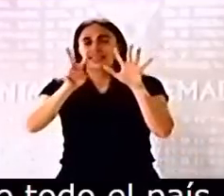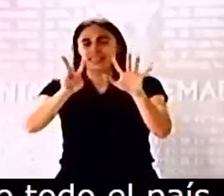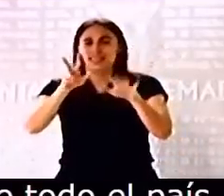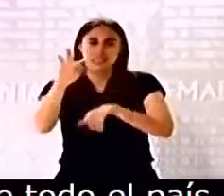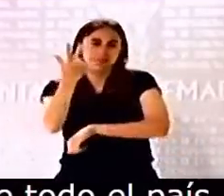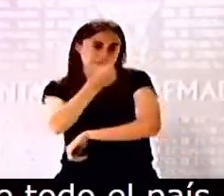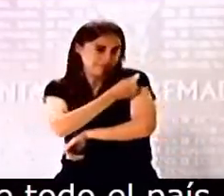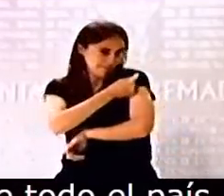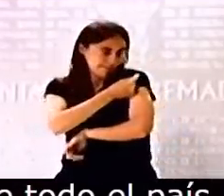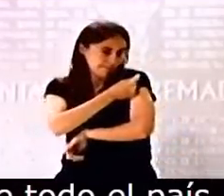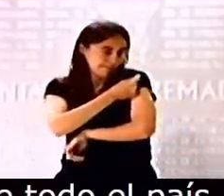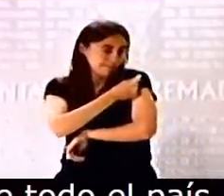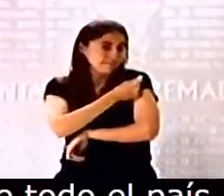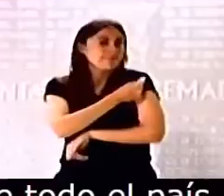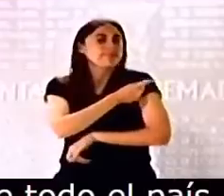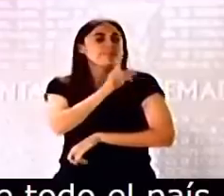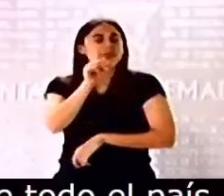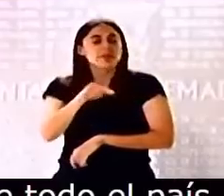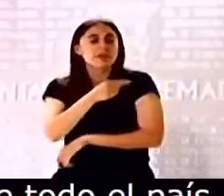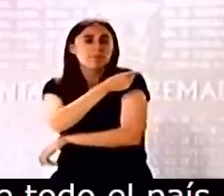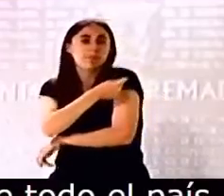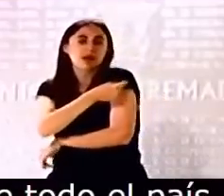que hemos sido capaces de vacunar a